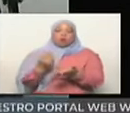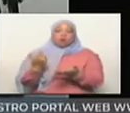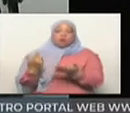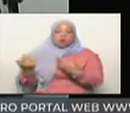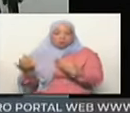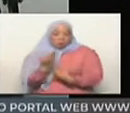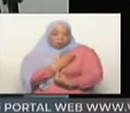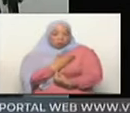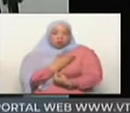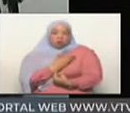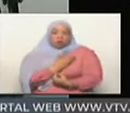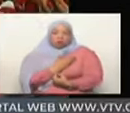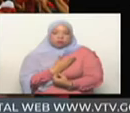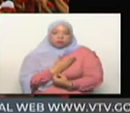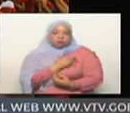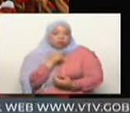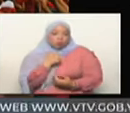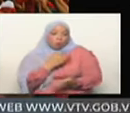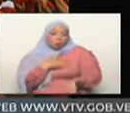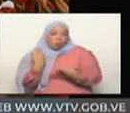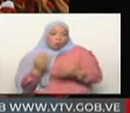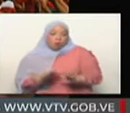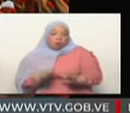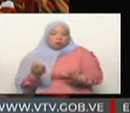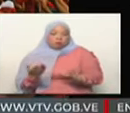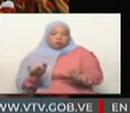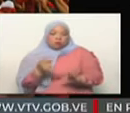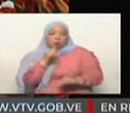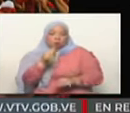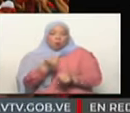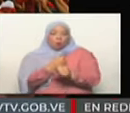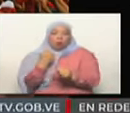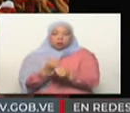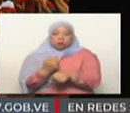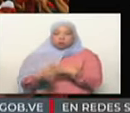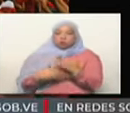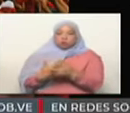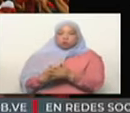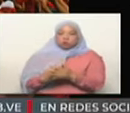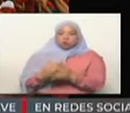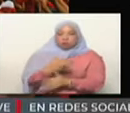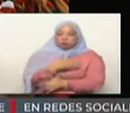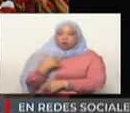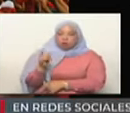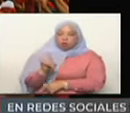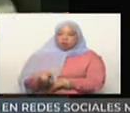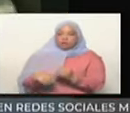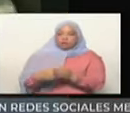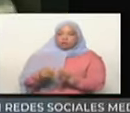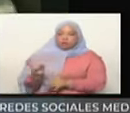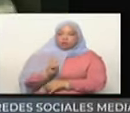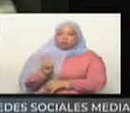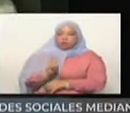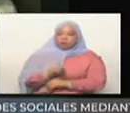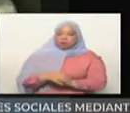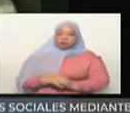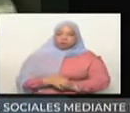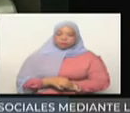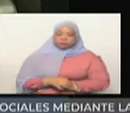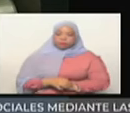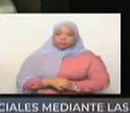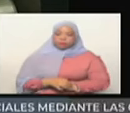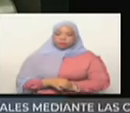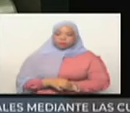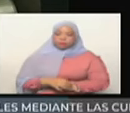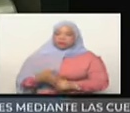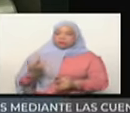atentado contra mi vida. Que no denuncié en su momento porque ellos querían no solamente